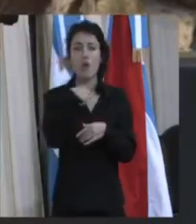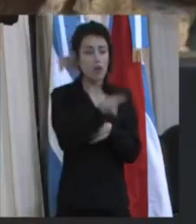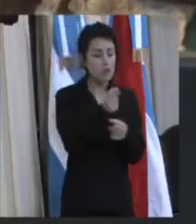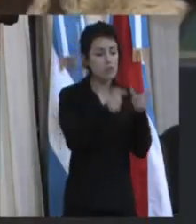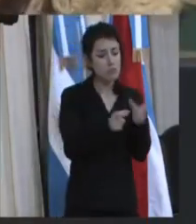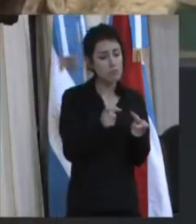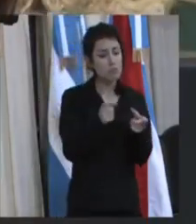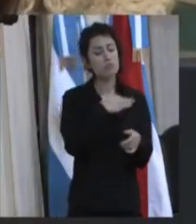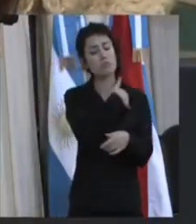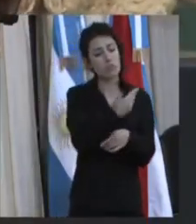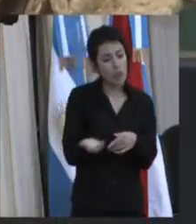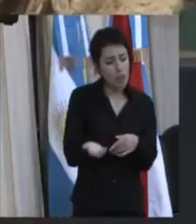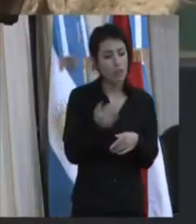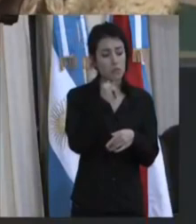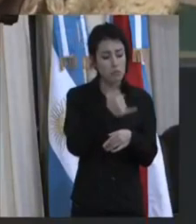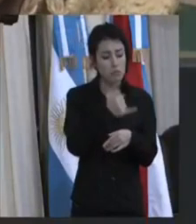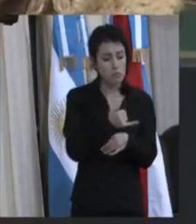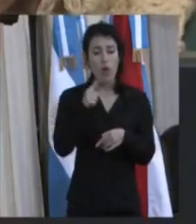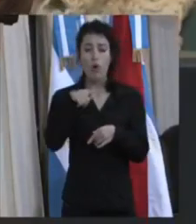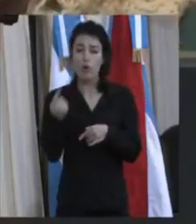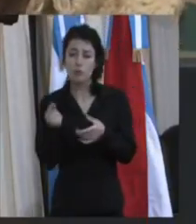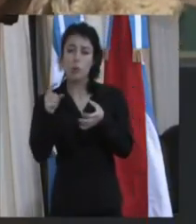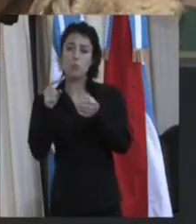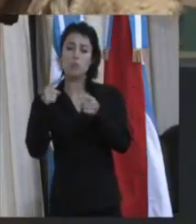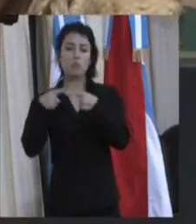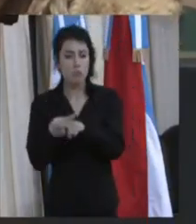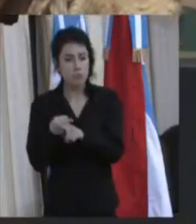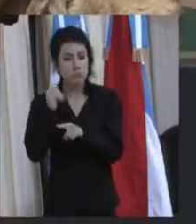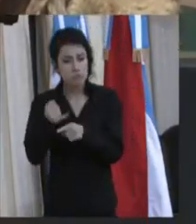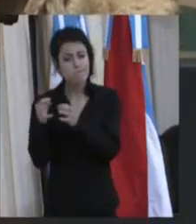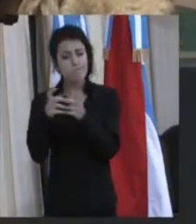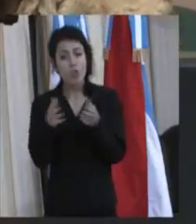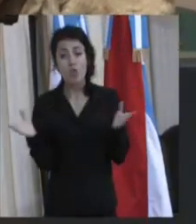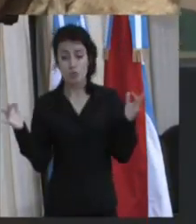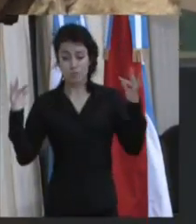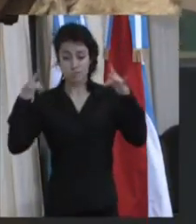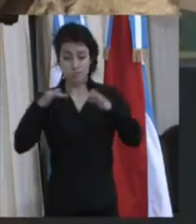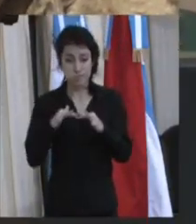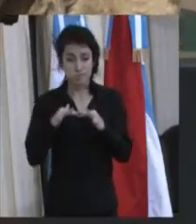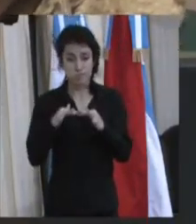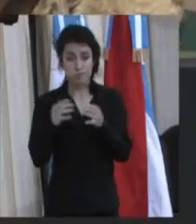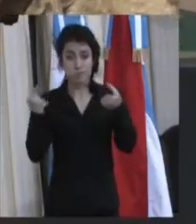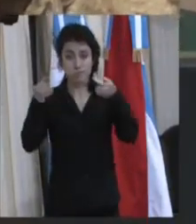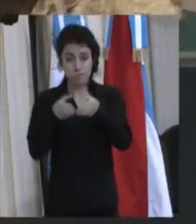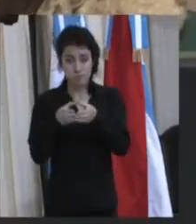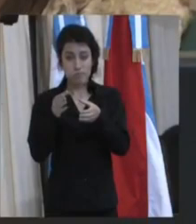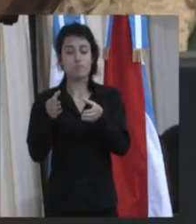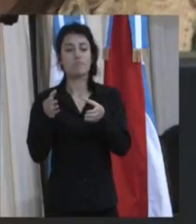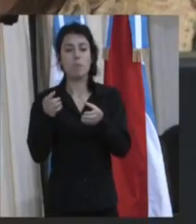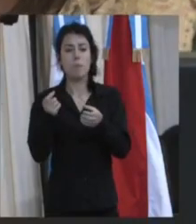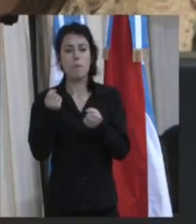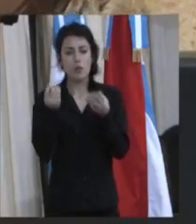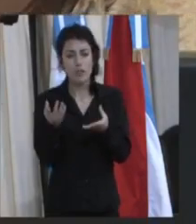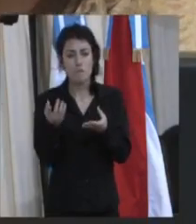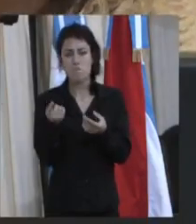socialista, otro es más apolítico. Todos se juntan y participan de este Ateneo. ¿Por qué? Porque no les